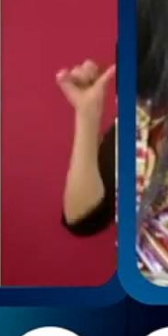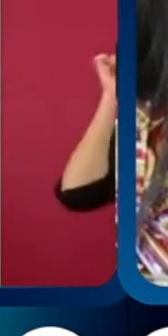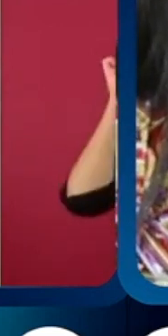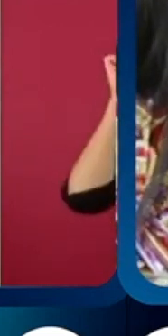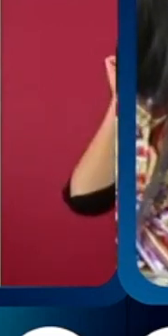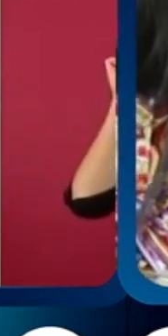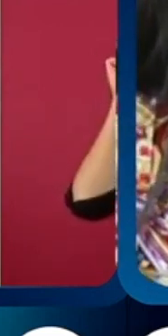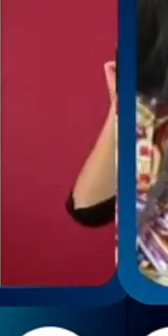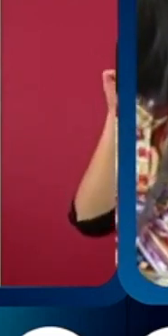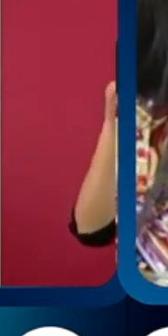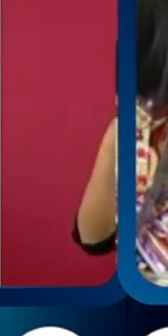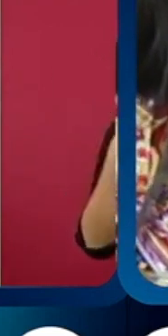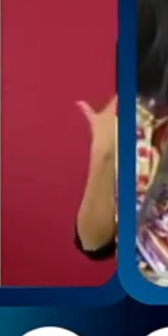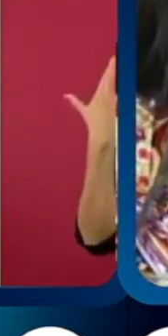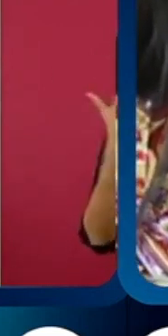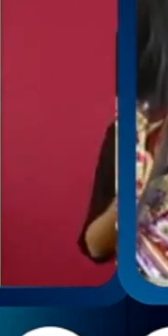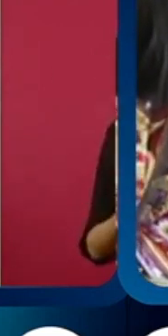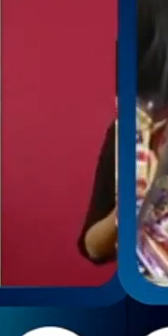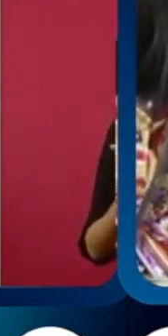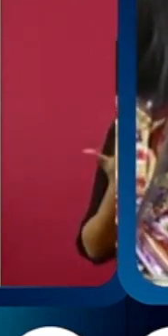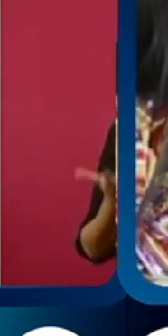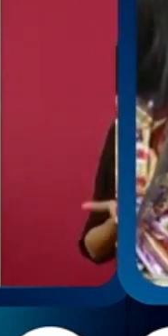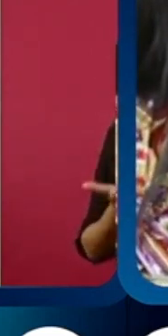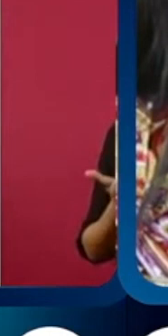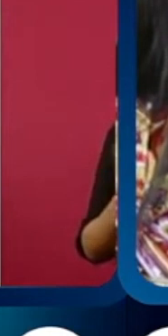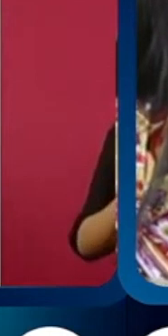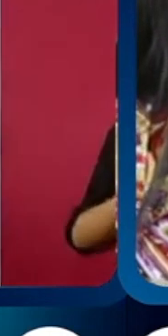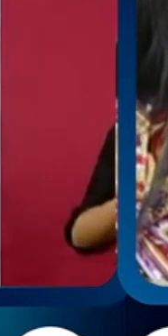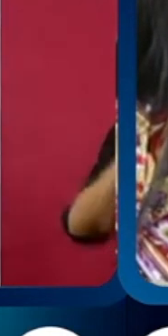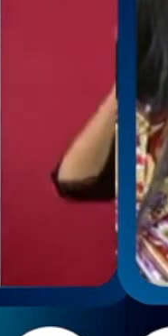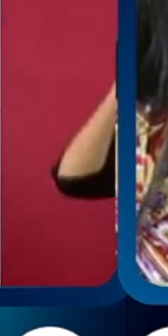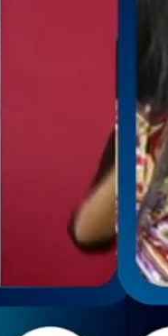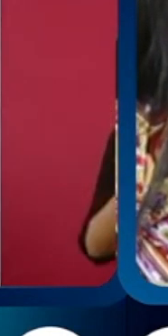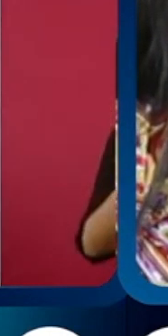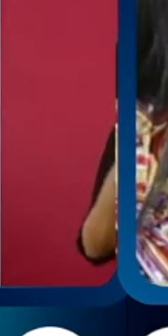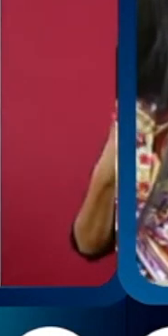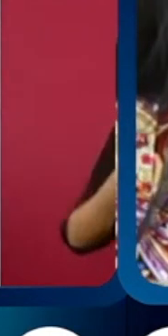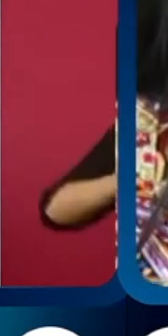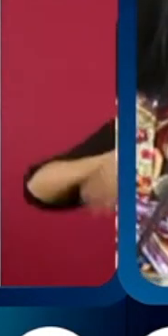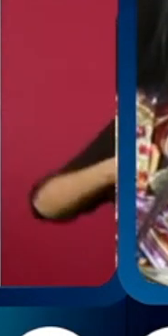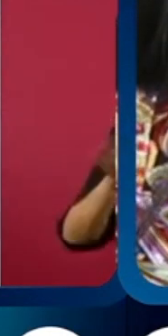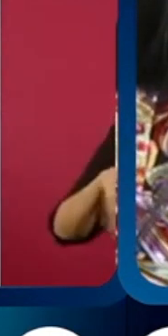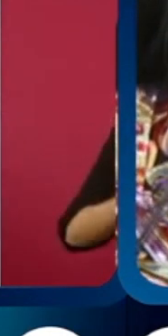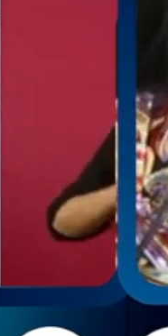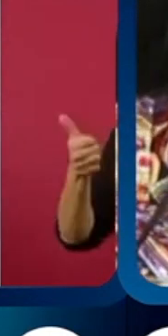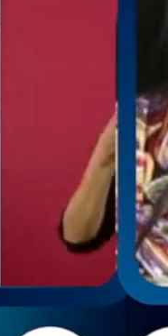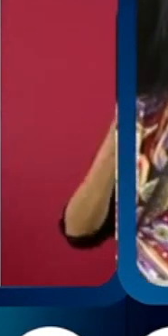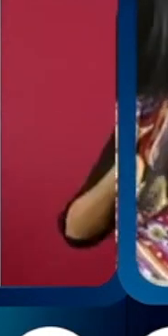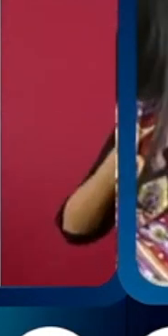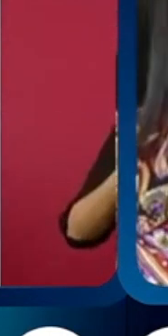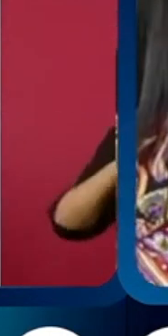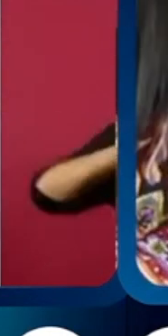la anuencia también para buscar una tercera opinión, un tercer dictamen